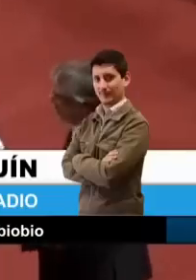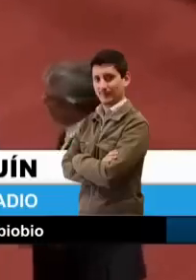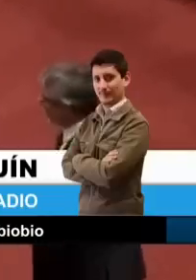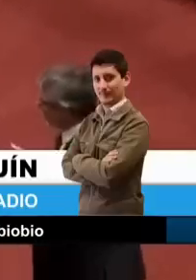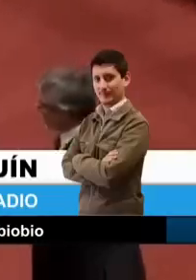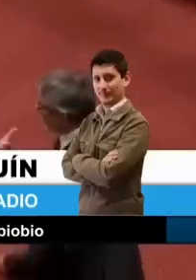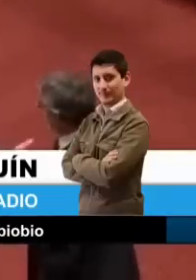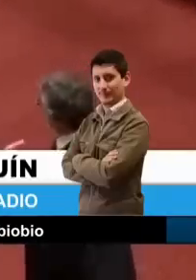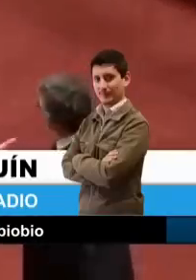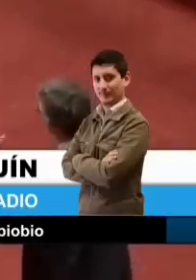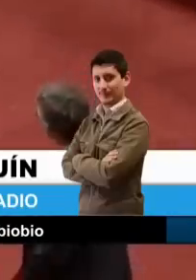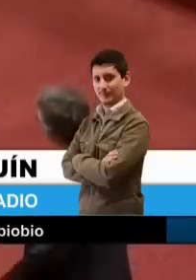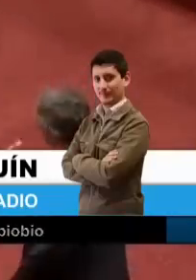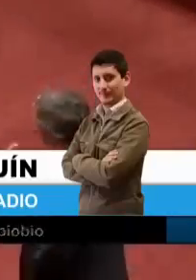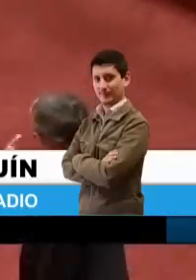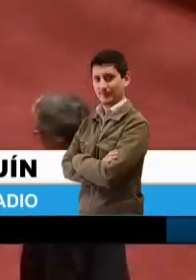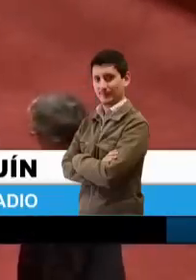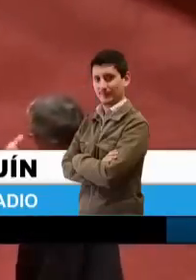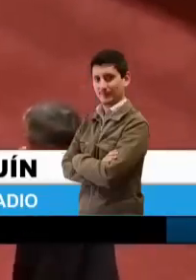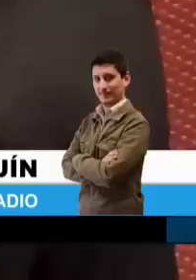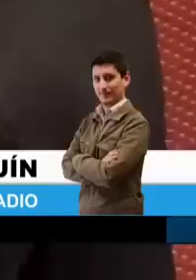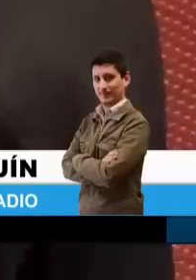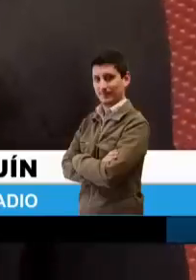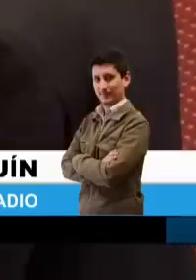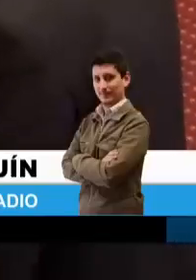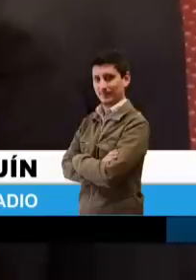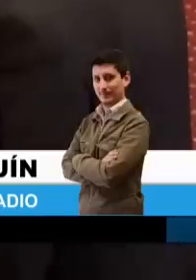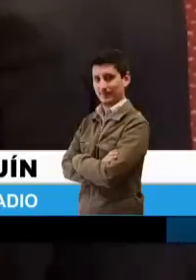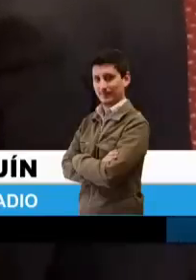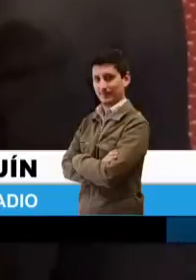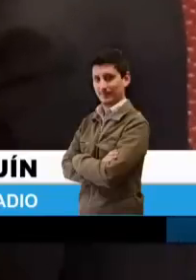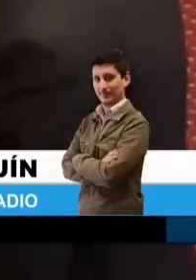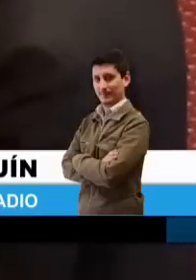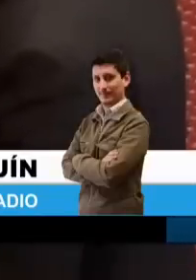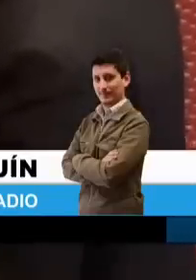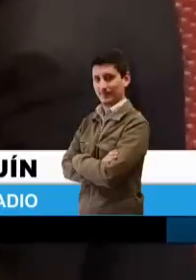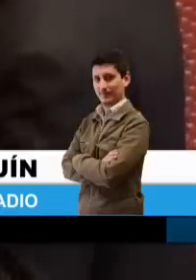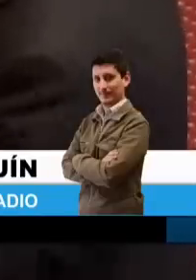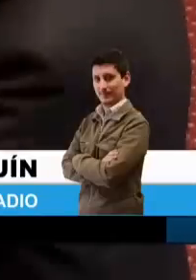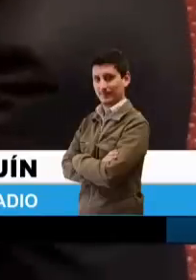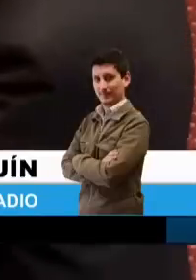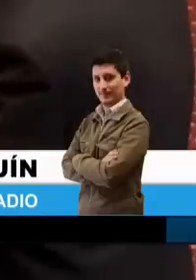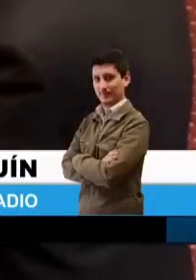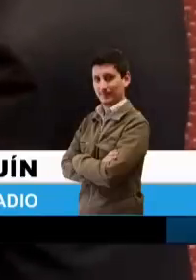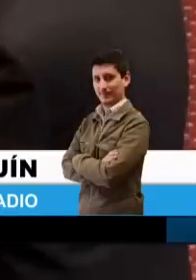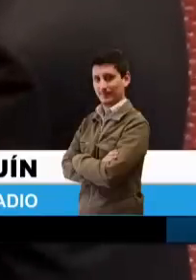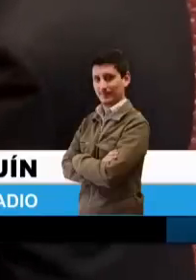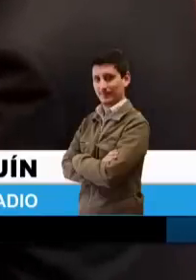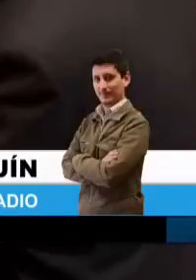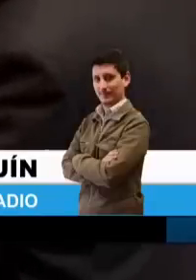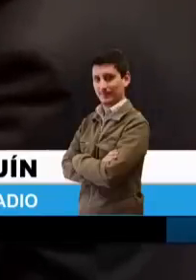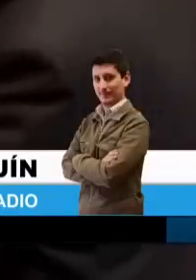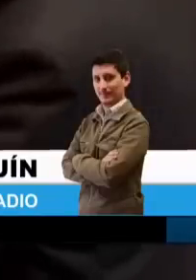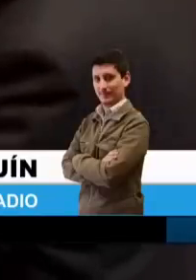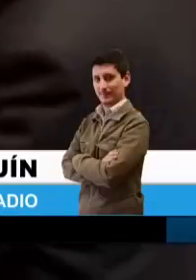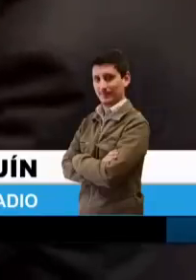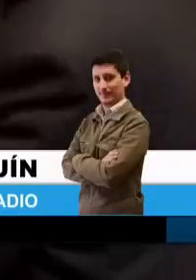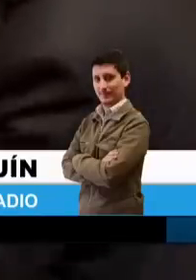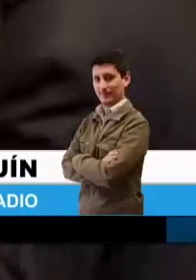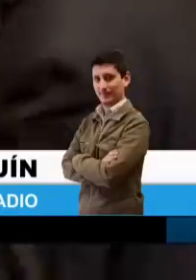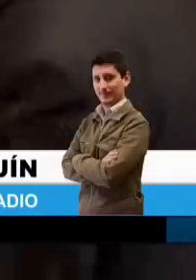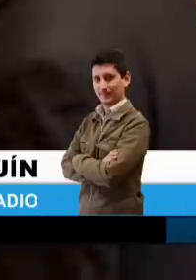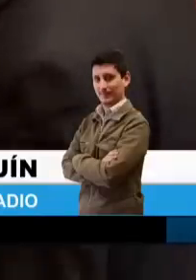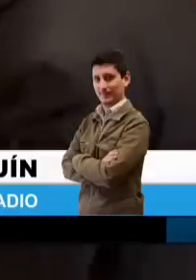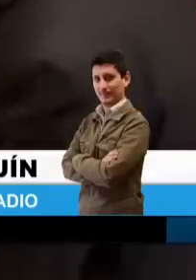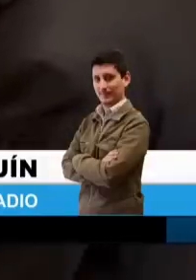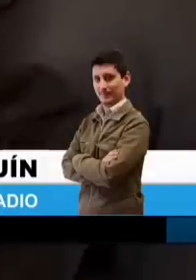de ignorantes, la verdad. En la Cámara los consideran así con la decisión que tomaron. Y bueno, la diputada Medina, si no me equivoco, decía,